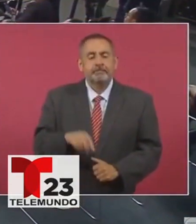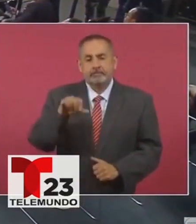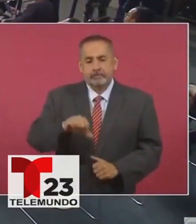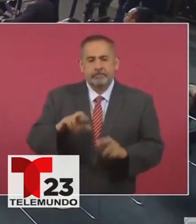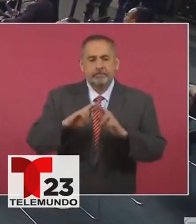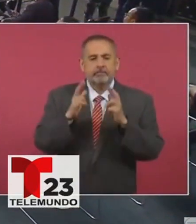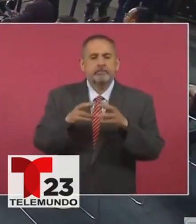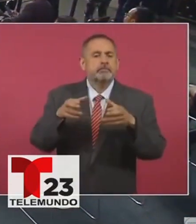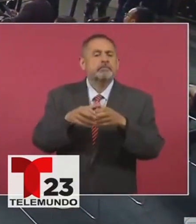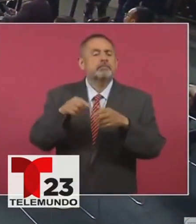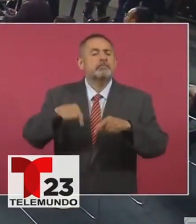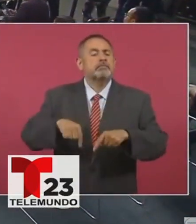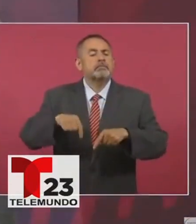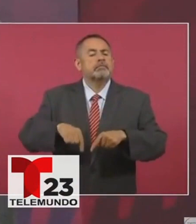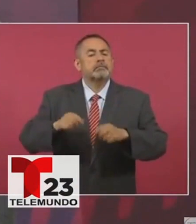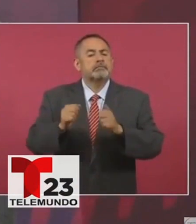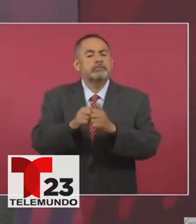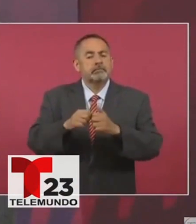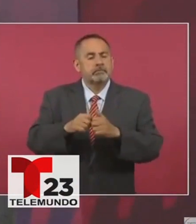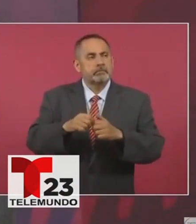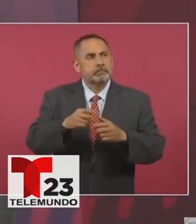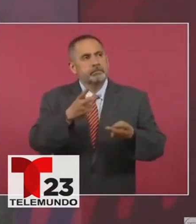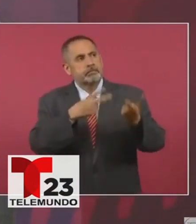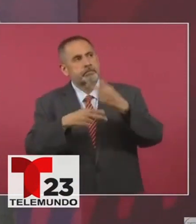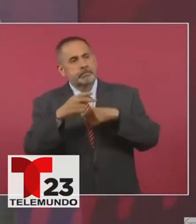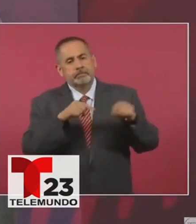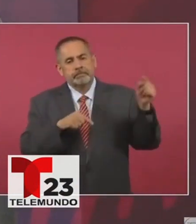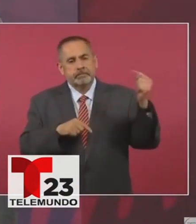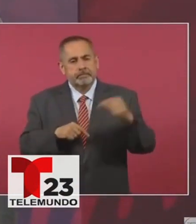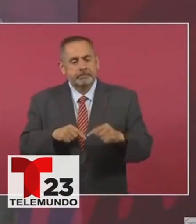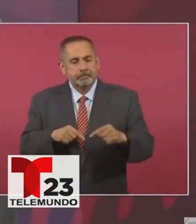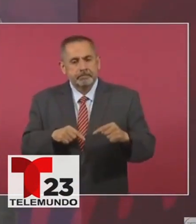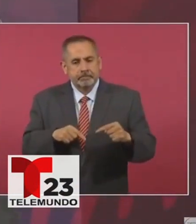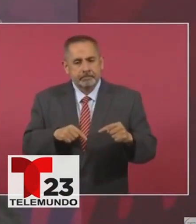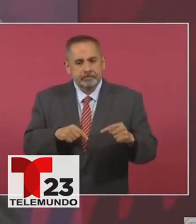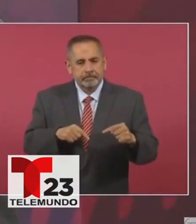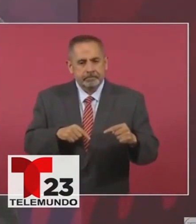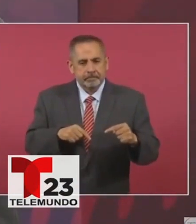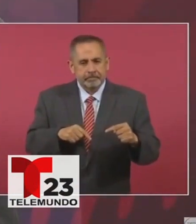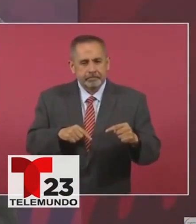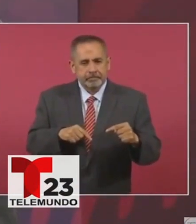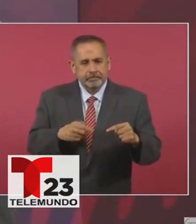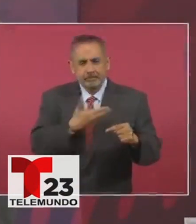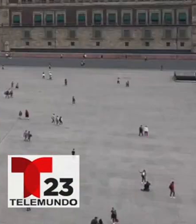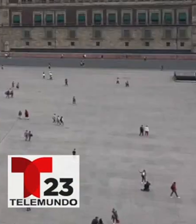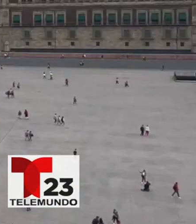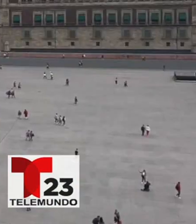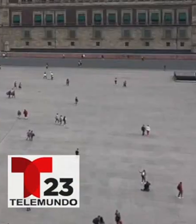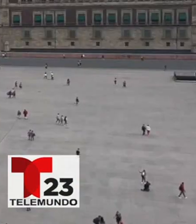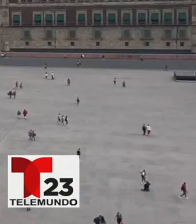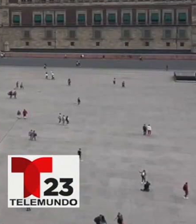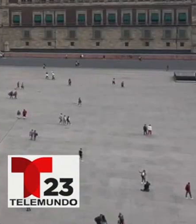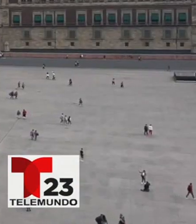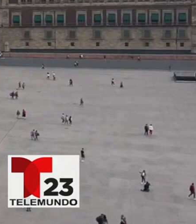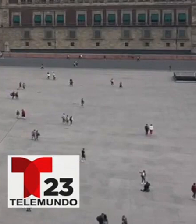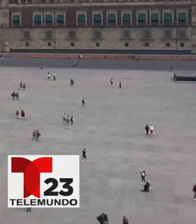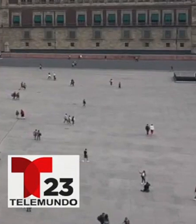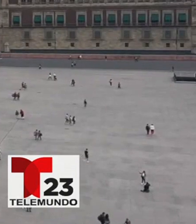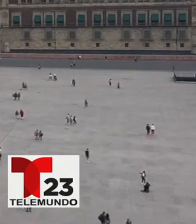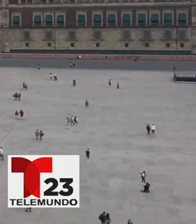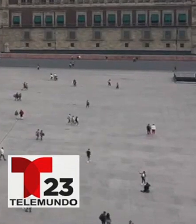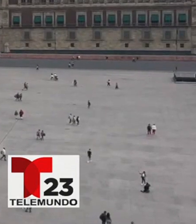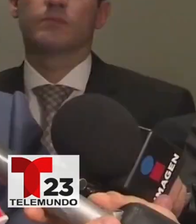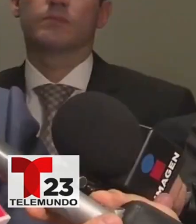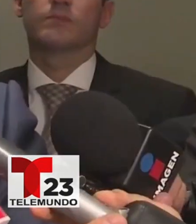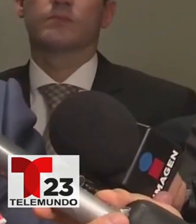Telemundo Costa Central. Jorge Cepeda es autor del libro La sucesión 2024, después de AMLO, ¿quién?, de Editorial